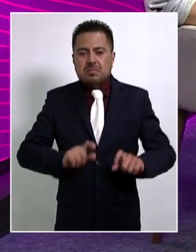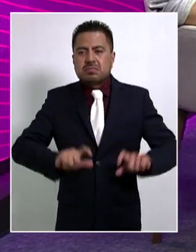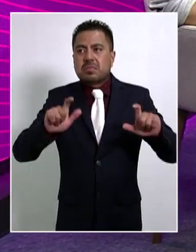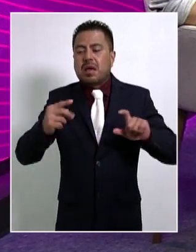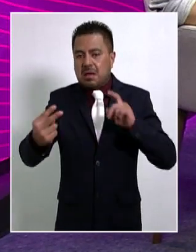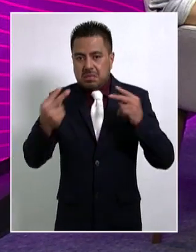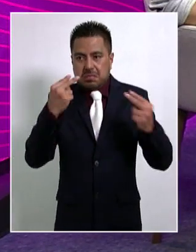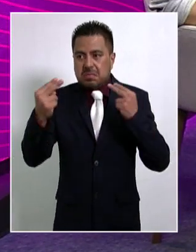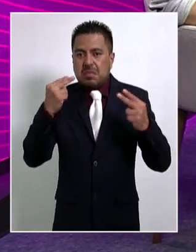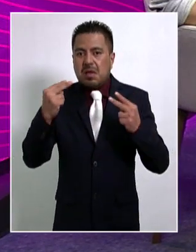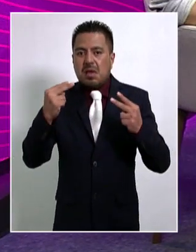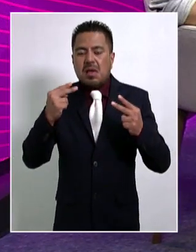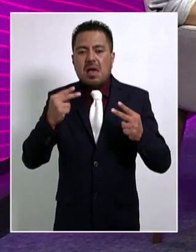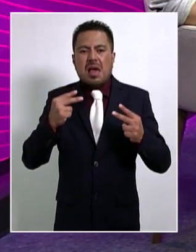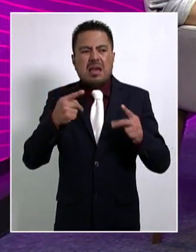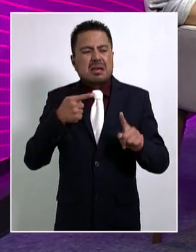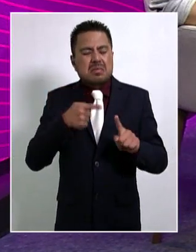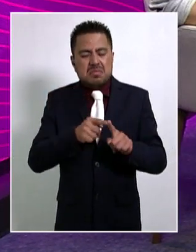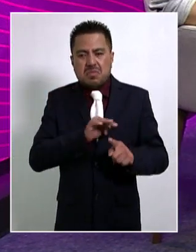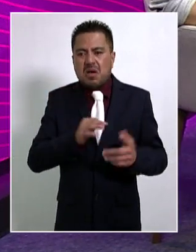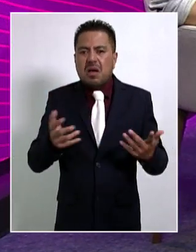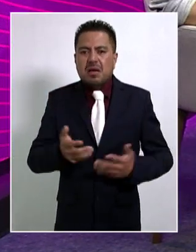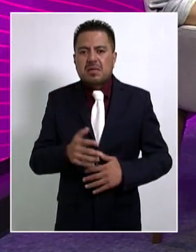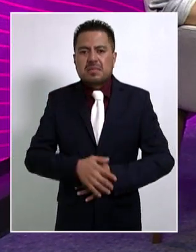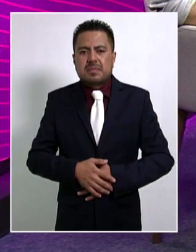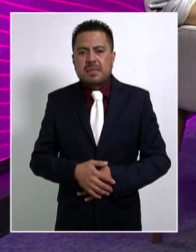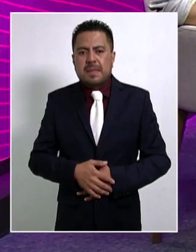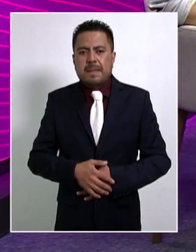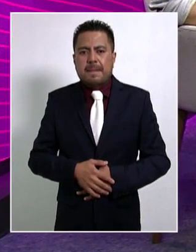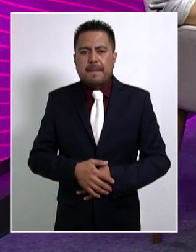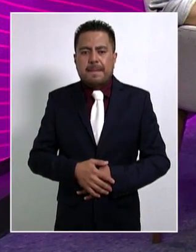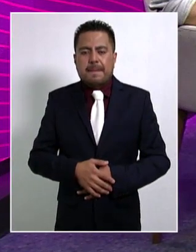programa? ¿Qué podemos hacer ante esta realidad?